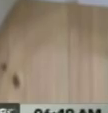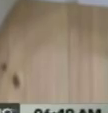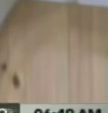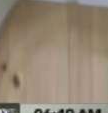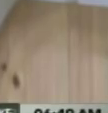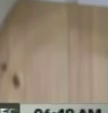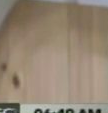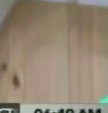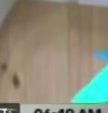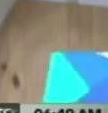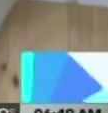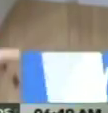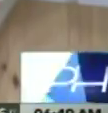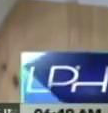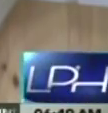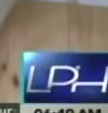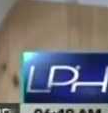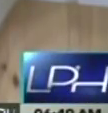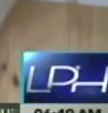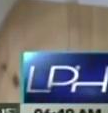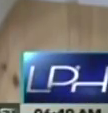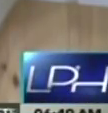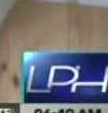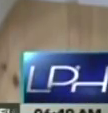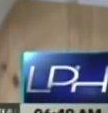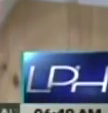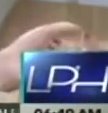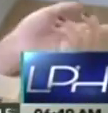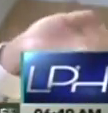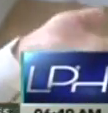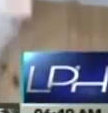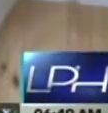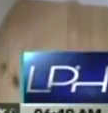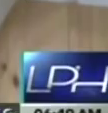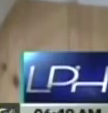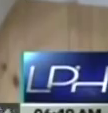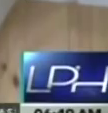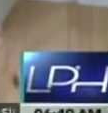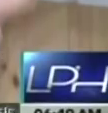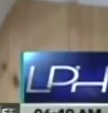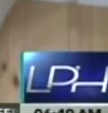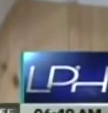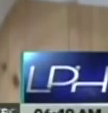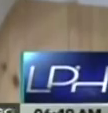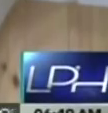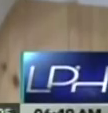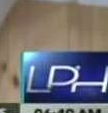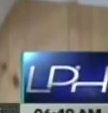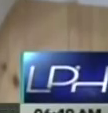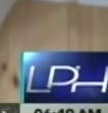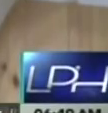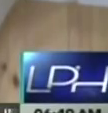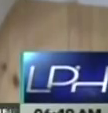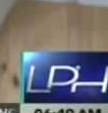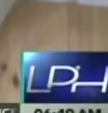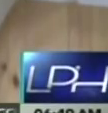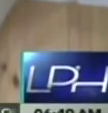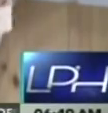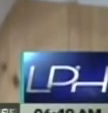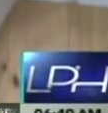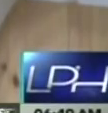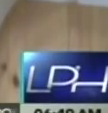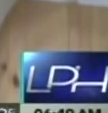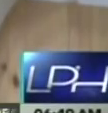1%, su 20%, y tuvieran la oportunidad de que si el pueblo, con 7.500.000